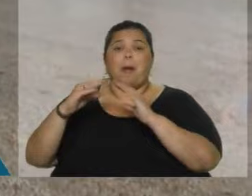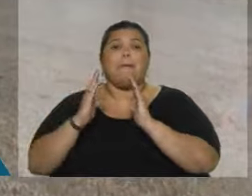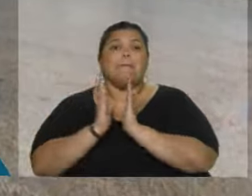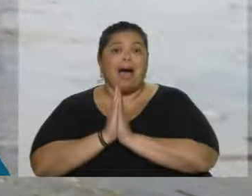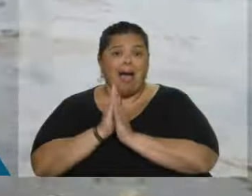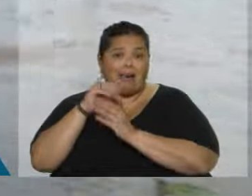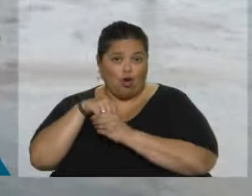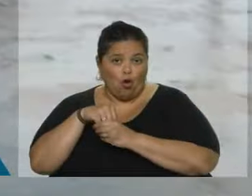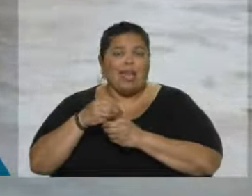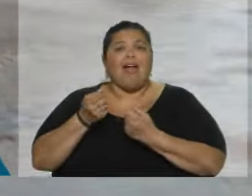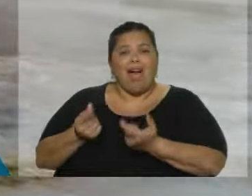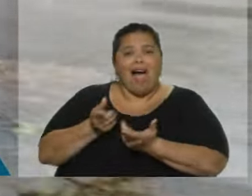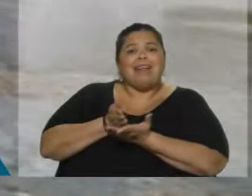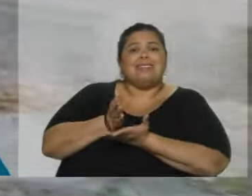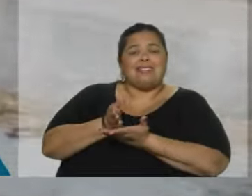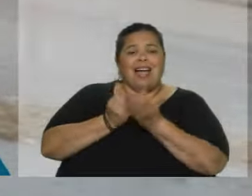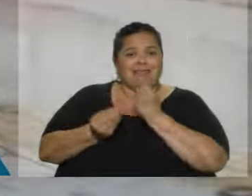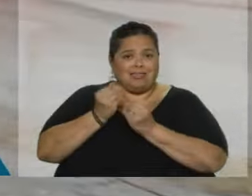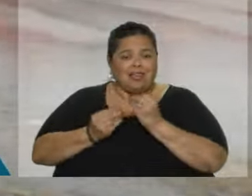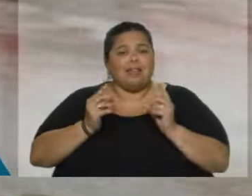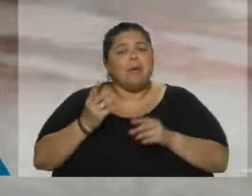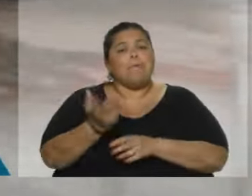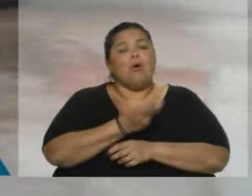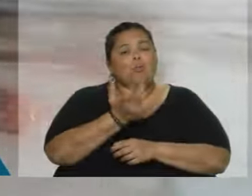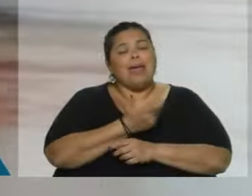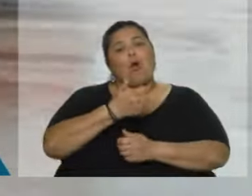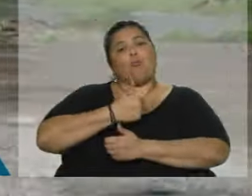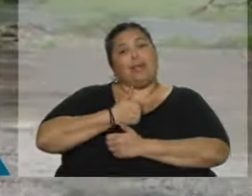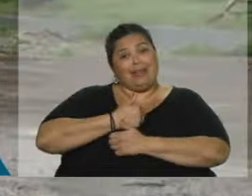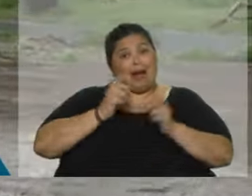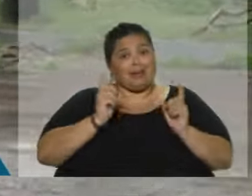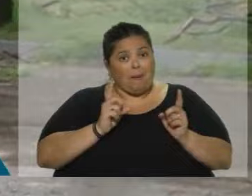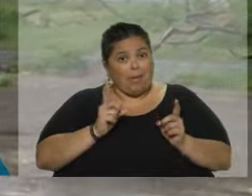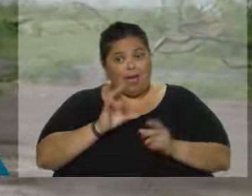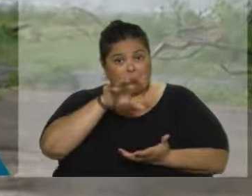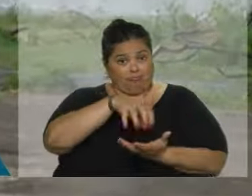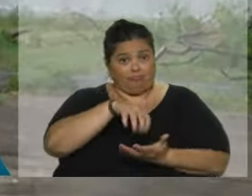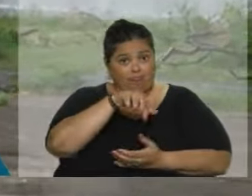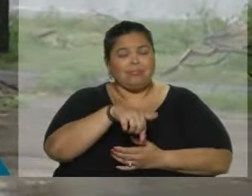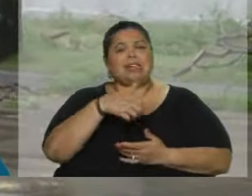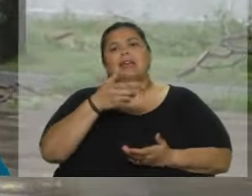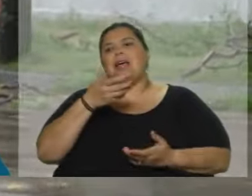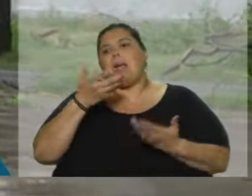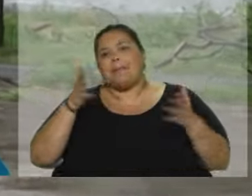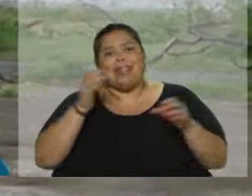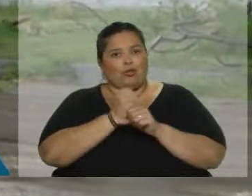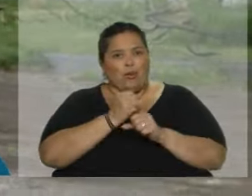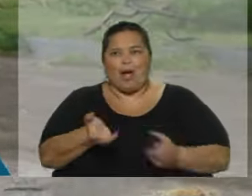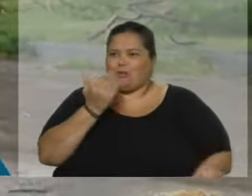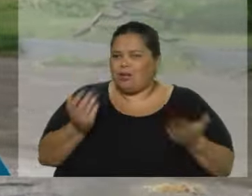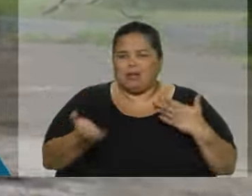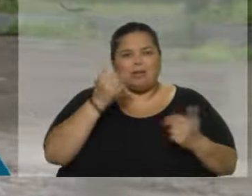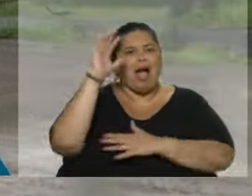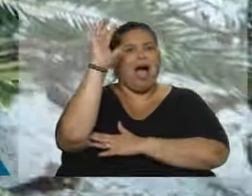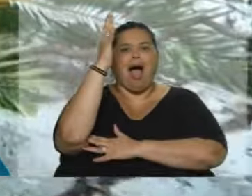asistencia alimentaria. Por su parte, bomberos y personal militar del batallón local comenzaron las tareas de quitar los árboles caídos, principalmente